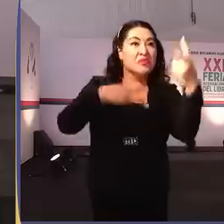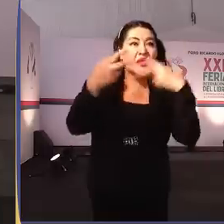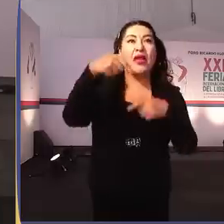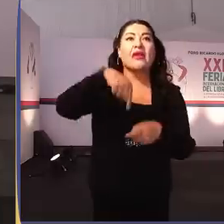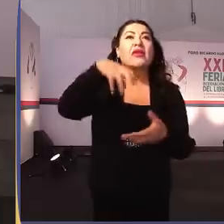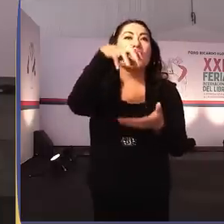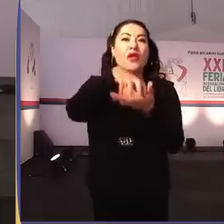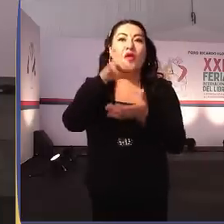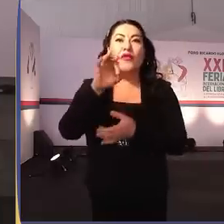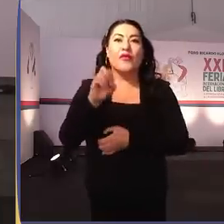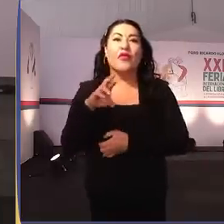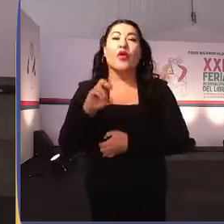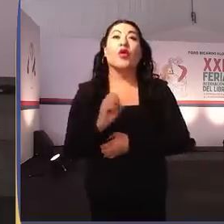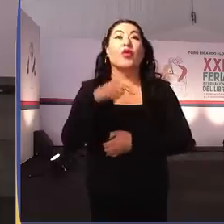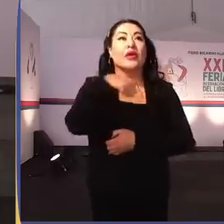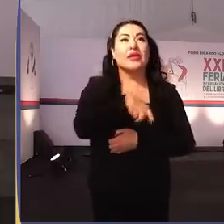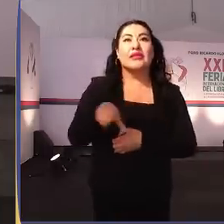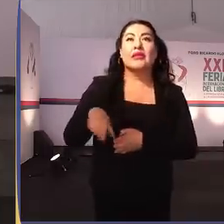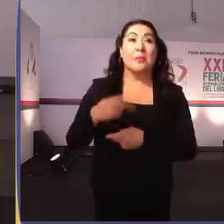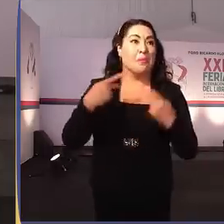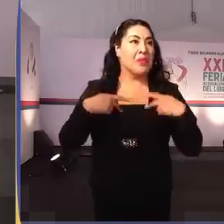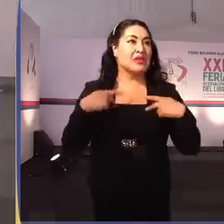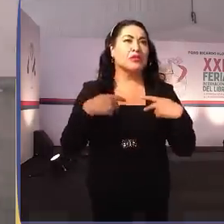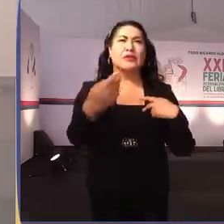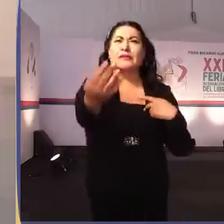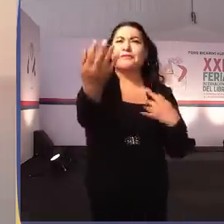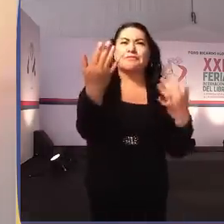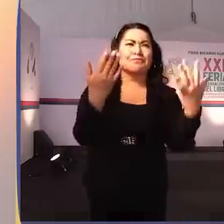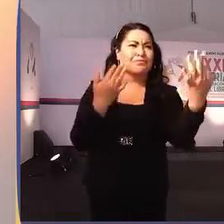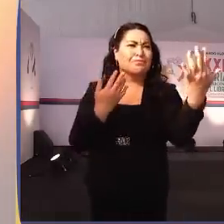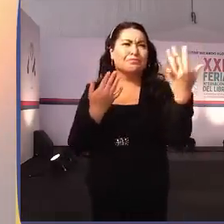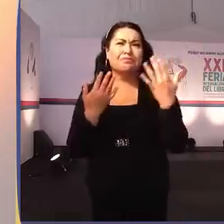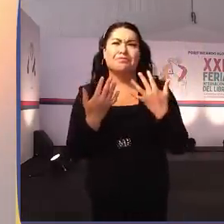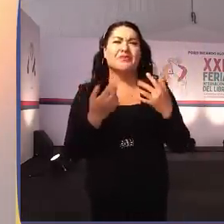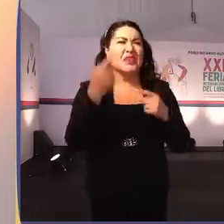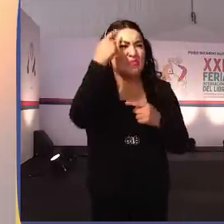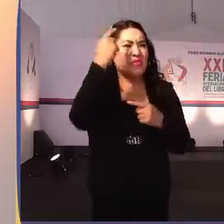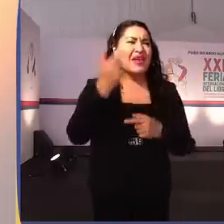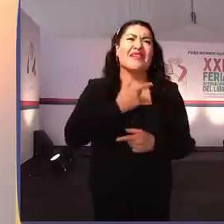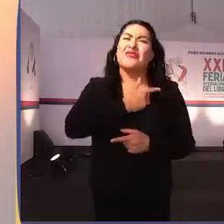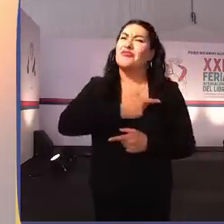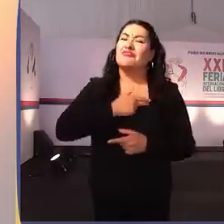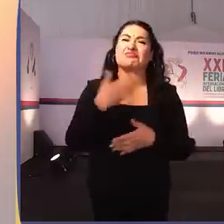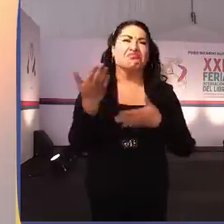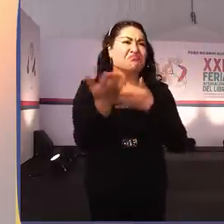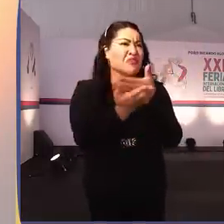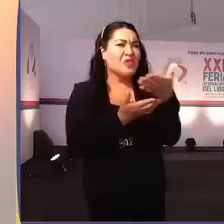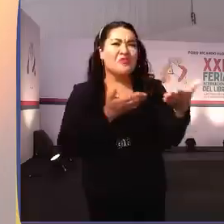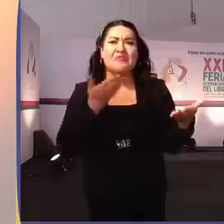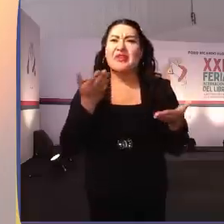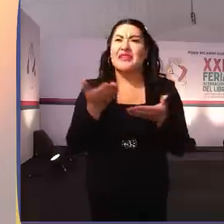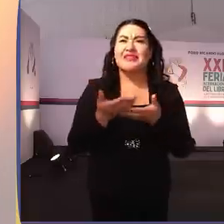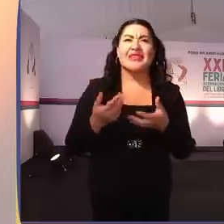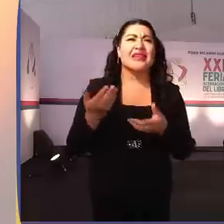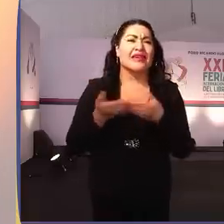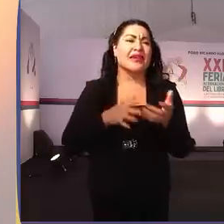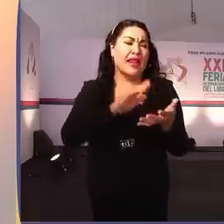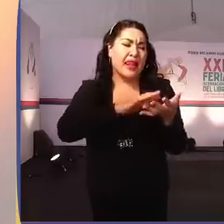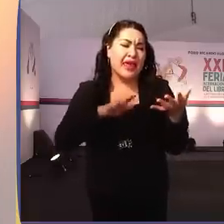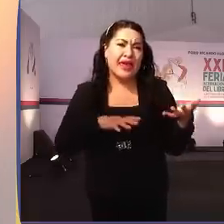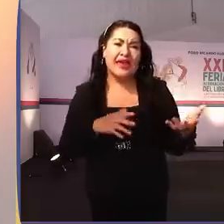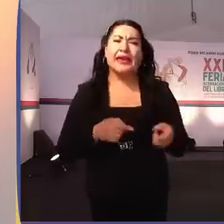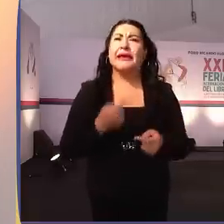foros en donde se arrima el que quiere por el gusto de estar con nosotros compartiendo el placer de leer, de